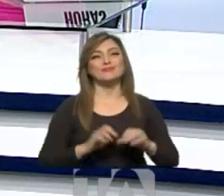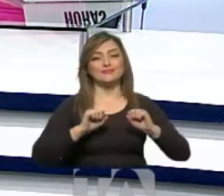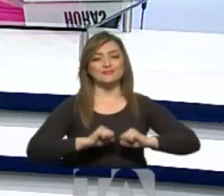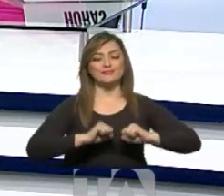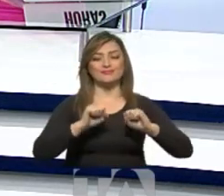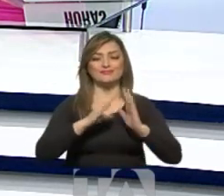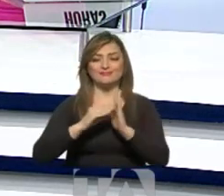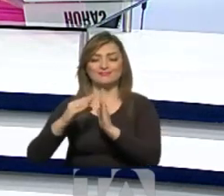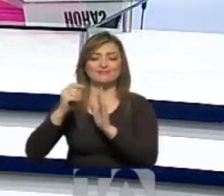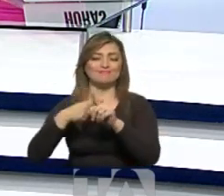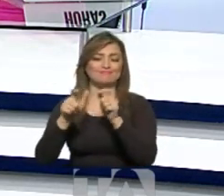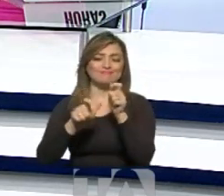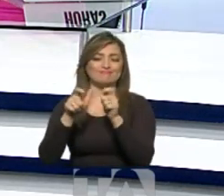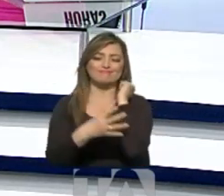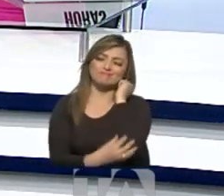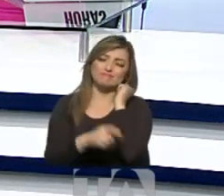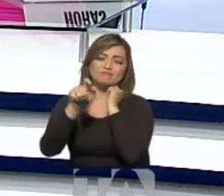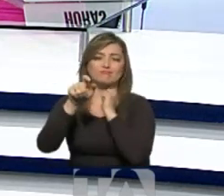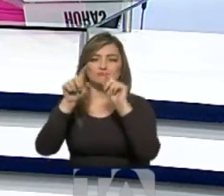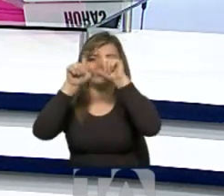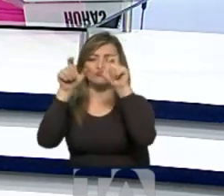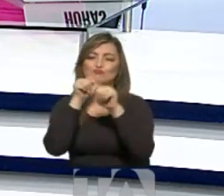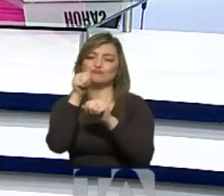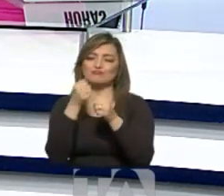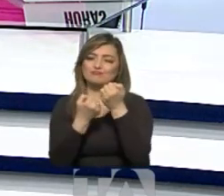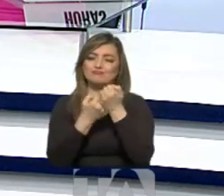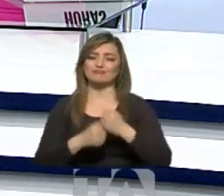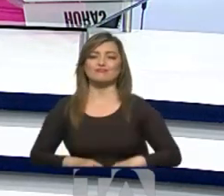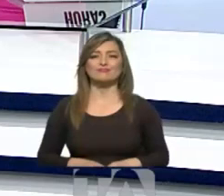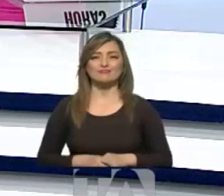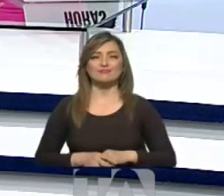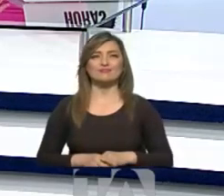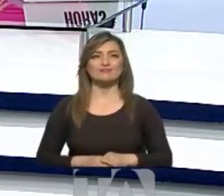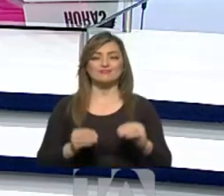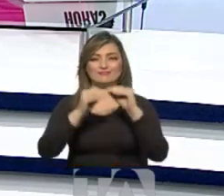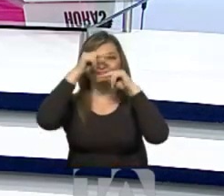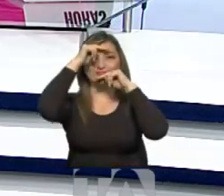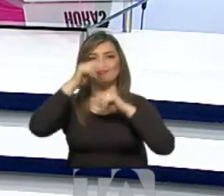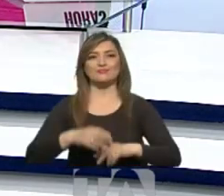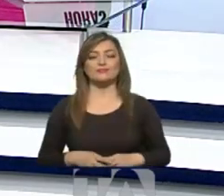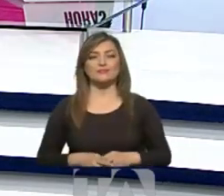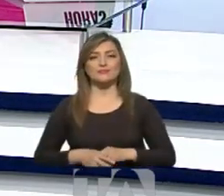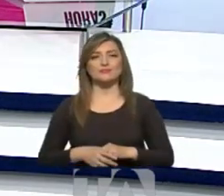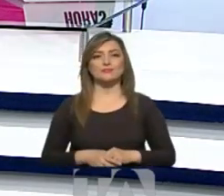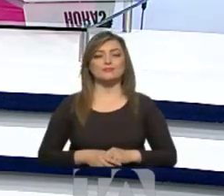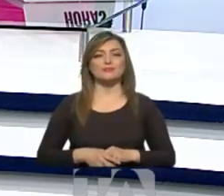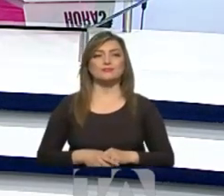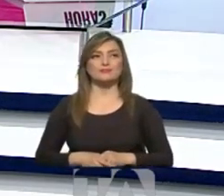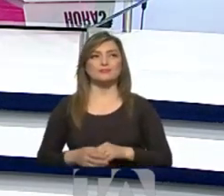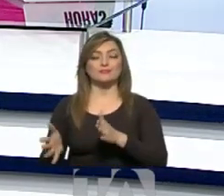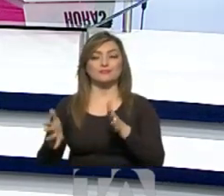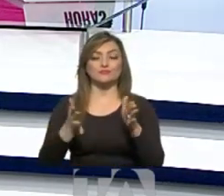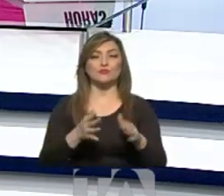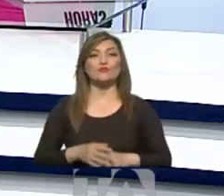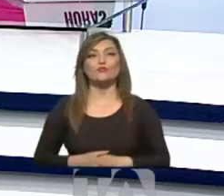se pueda replicar para otras personas y que la empresa privada también se una. Vamos a seguir con más noticias. Vamos así. Y les vamos a contar